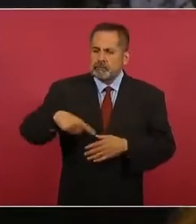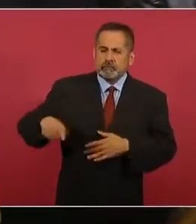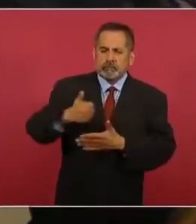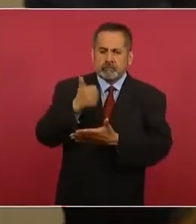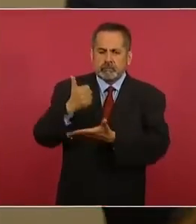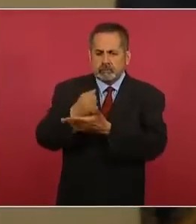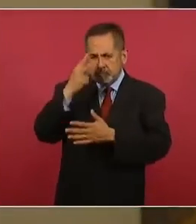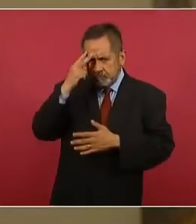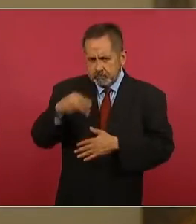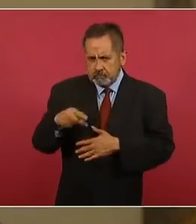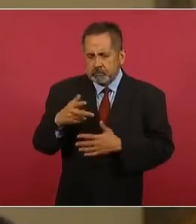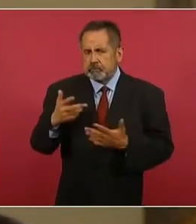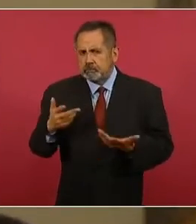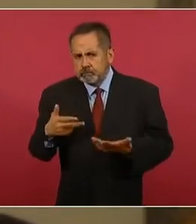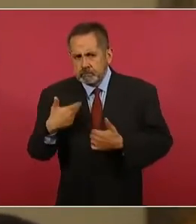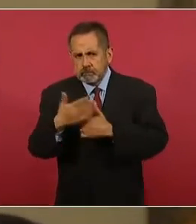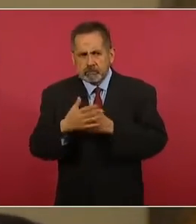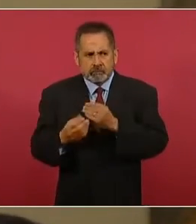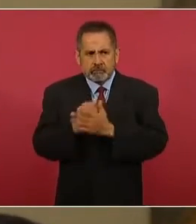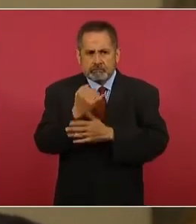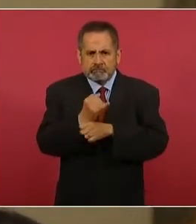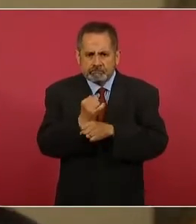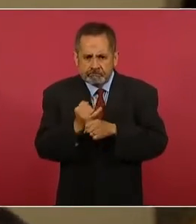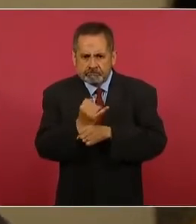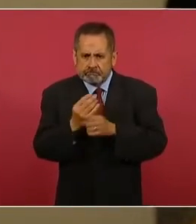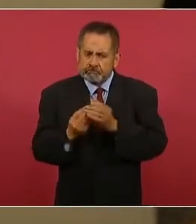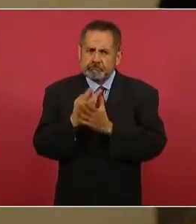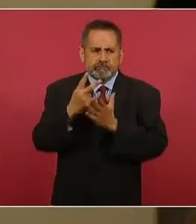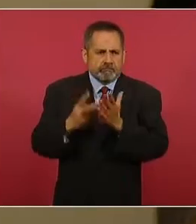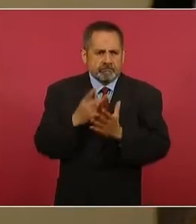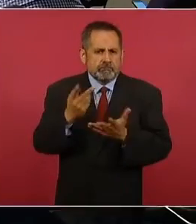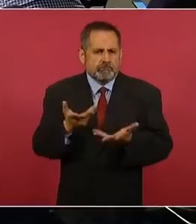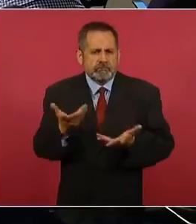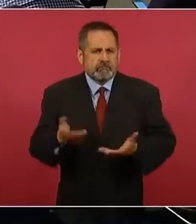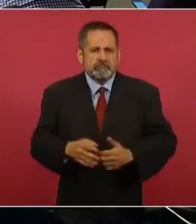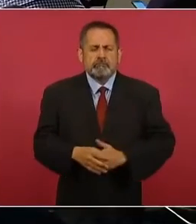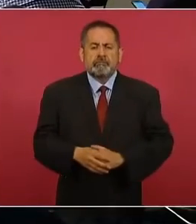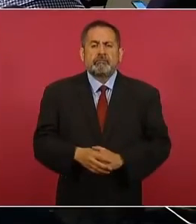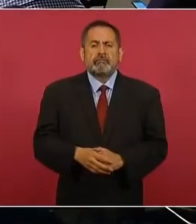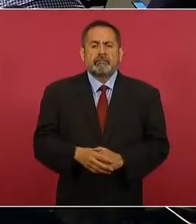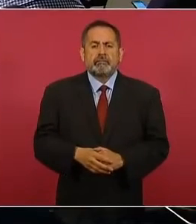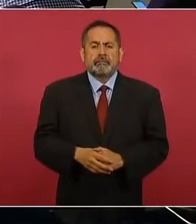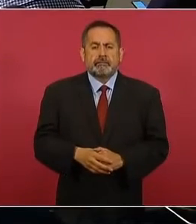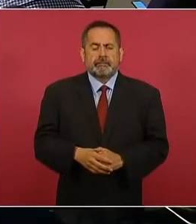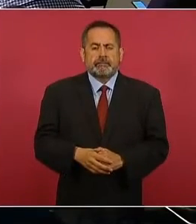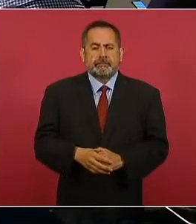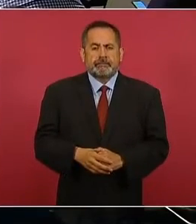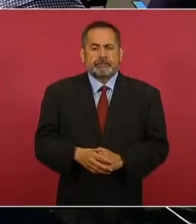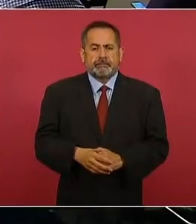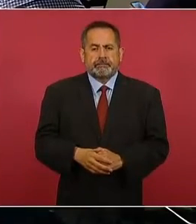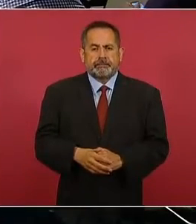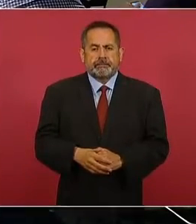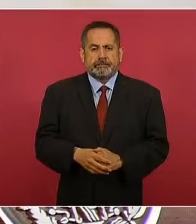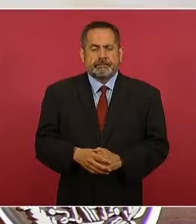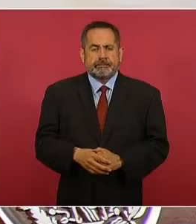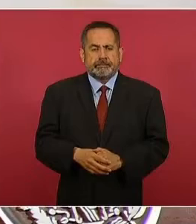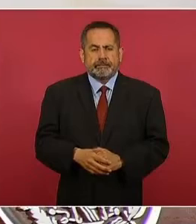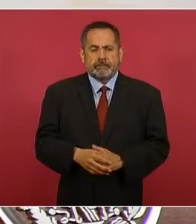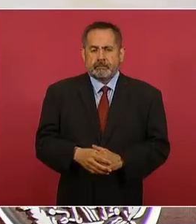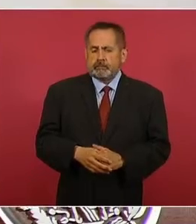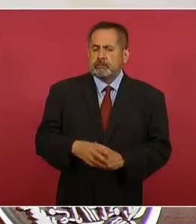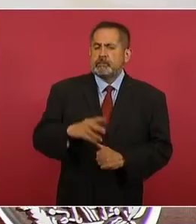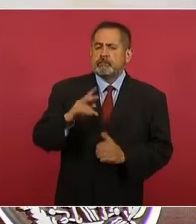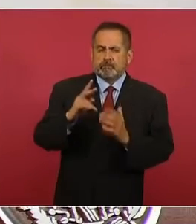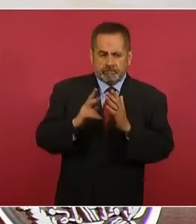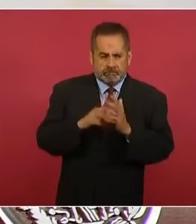de México. ¿Se van a abrir investigaciones o qué es lo que están haciendo? Están, digamos,